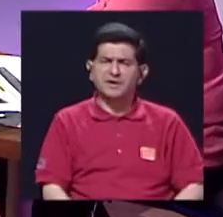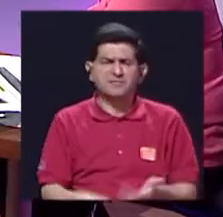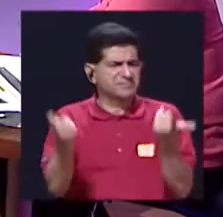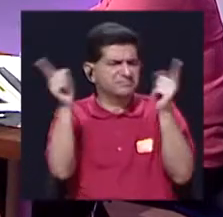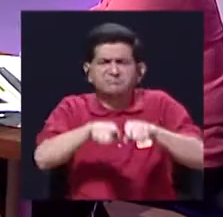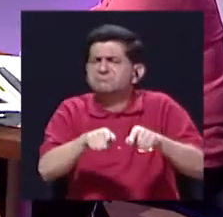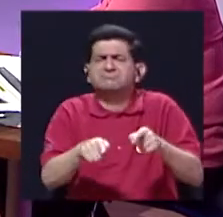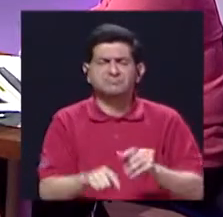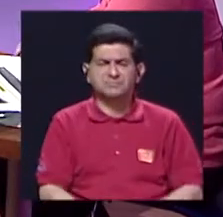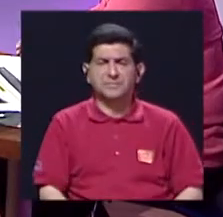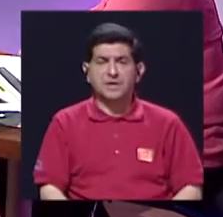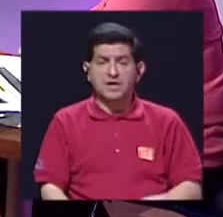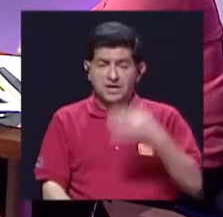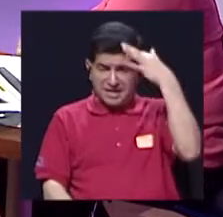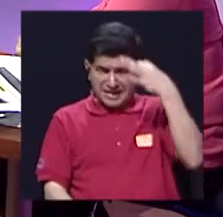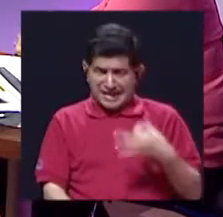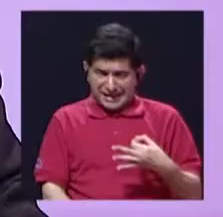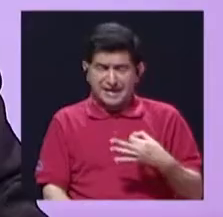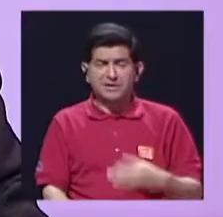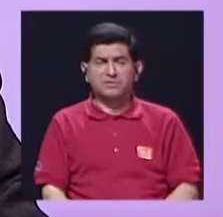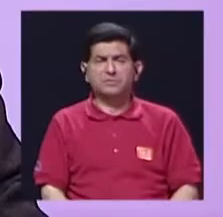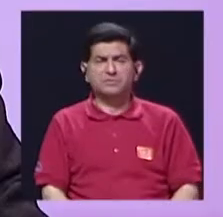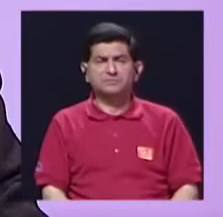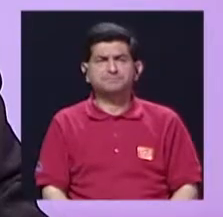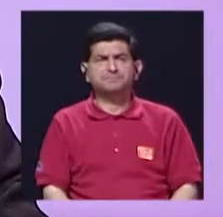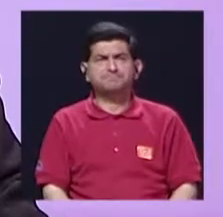Yo creo que todavía estamos